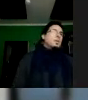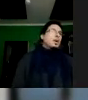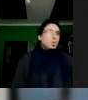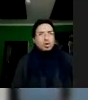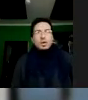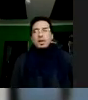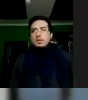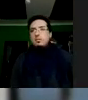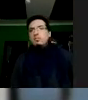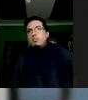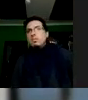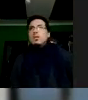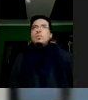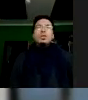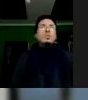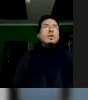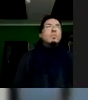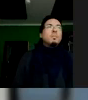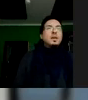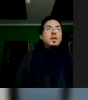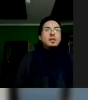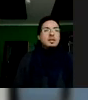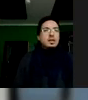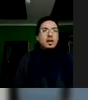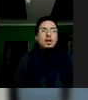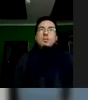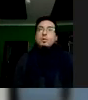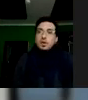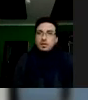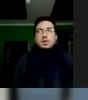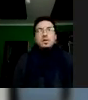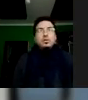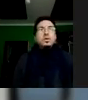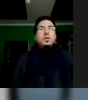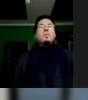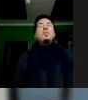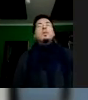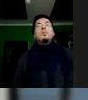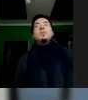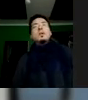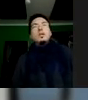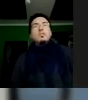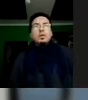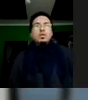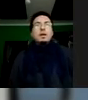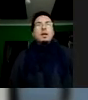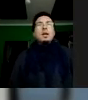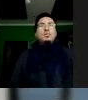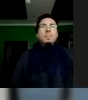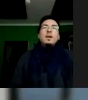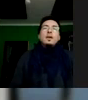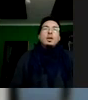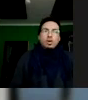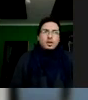que para algunos como que les da un poquito más de complejidad a entender. Pero ya vamos a ver otro ejemplo para que ustedes queden un poquito más